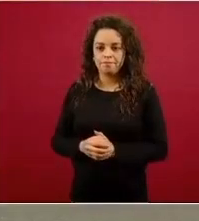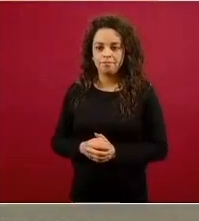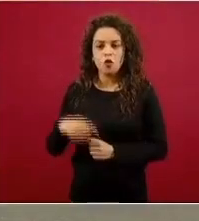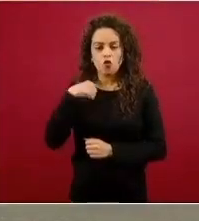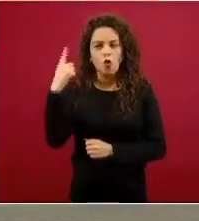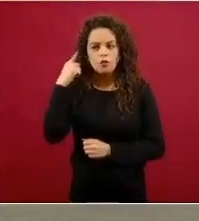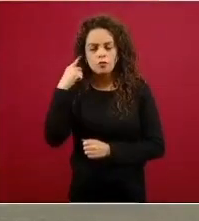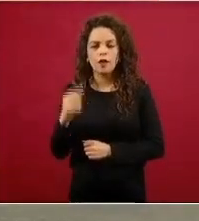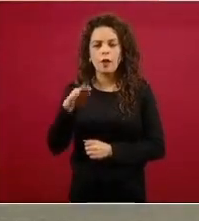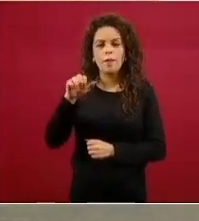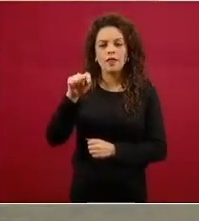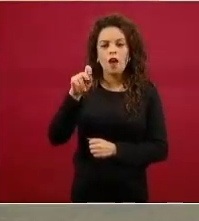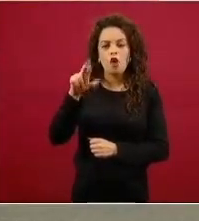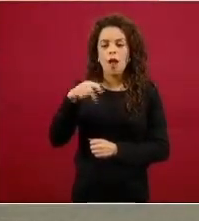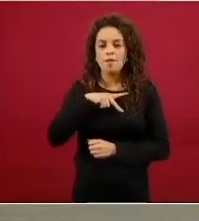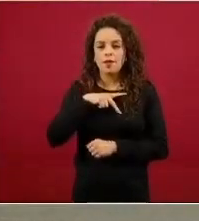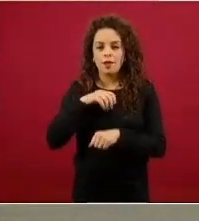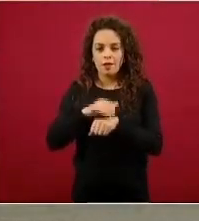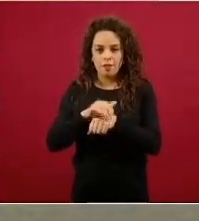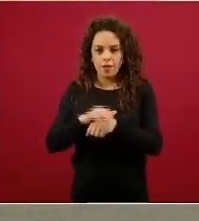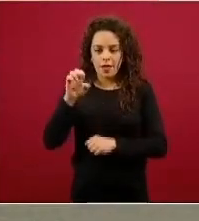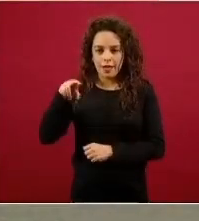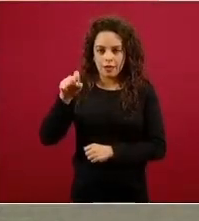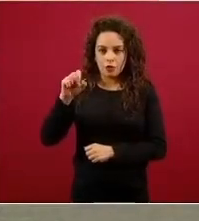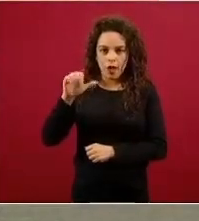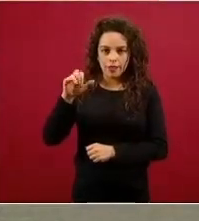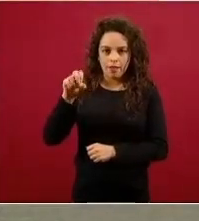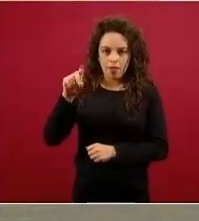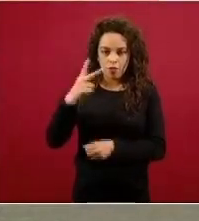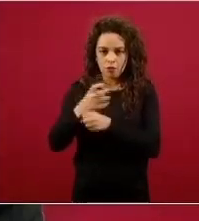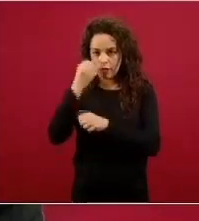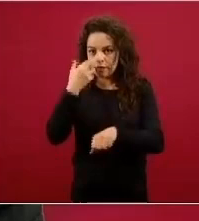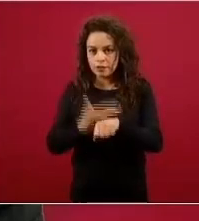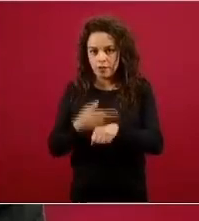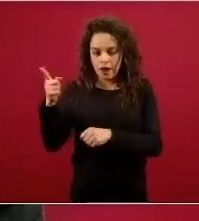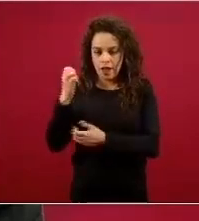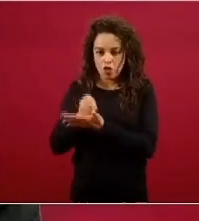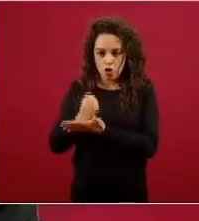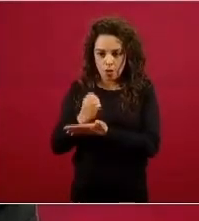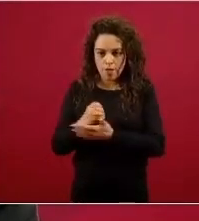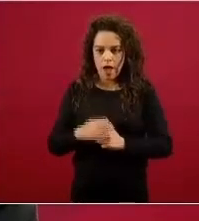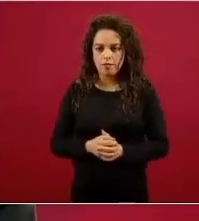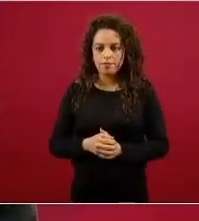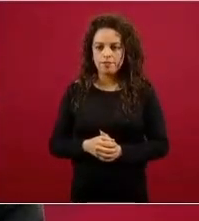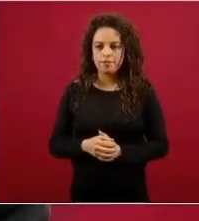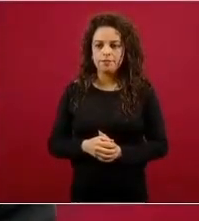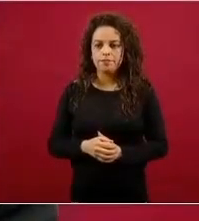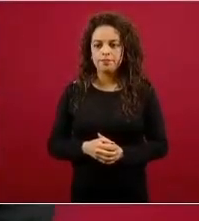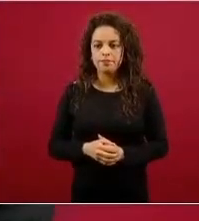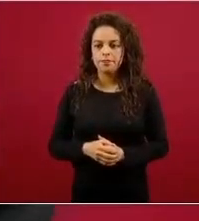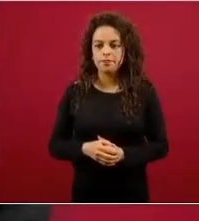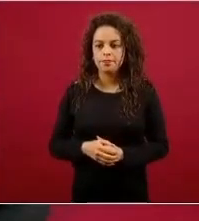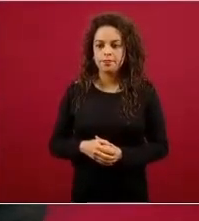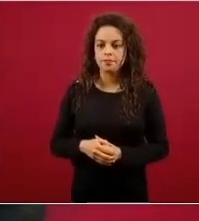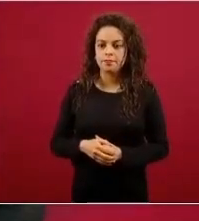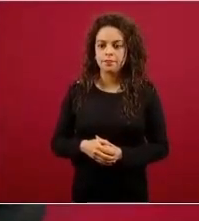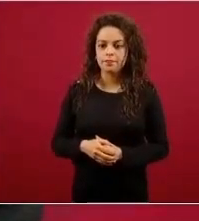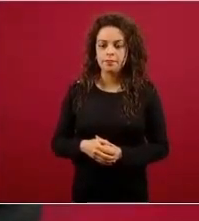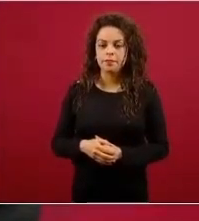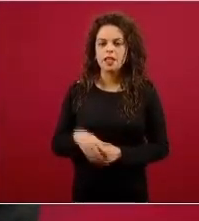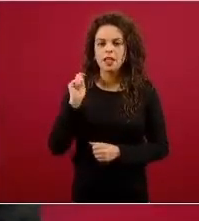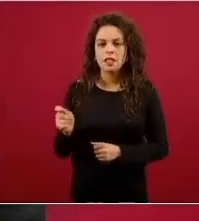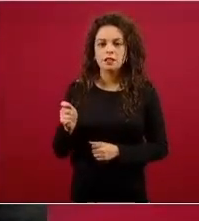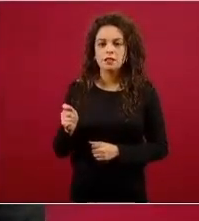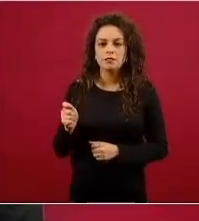que le he escuchado a mi querido amigo y compañero subsecretario Ernesto Acevedo, subsecretario de Economía, de Industria, Comercio y Competitividad, que es el estado de salud de la